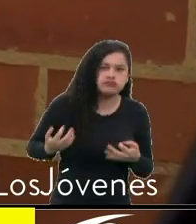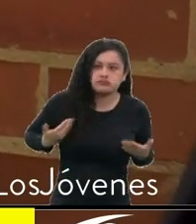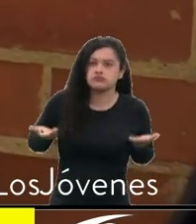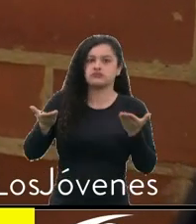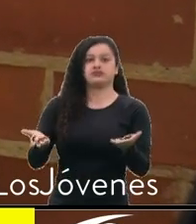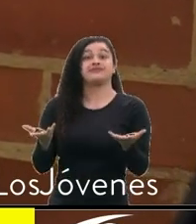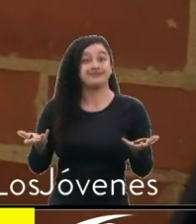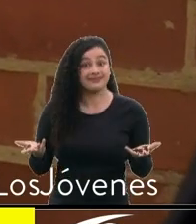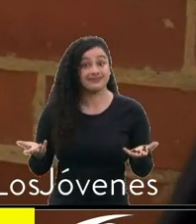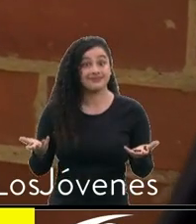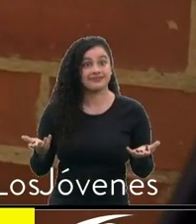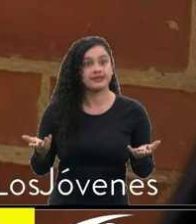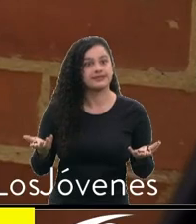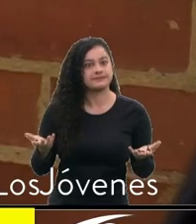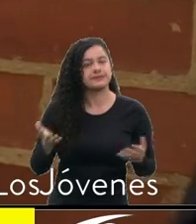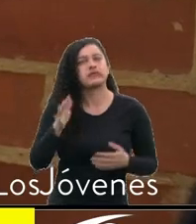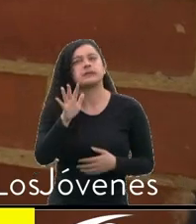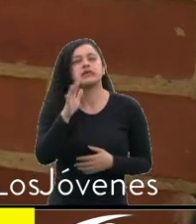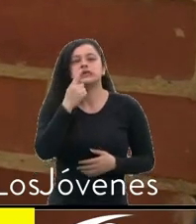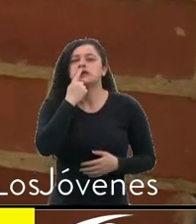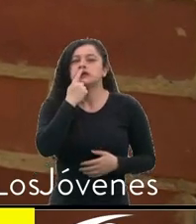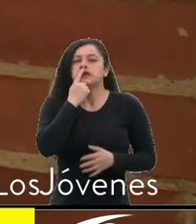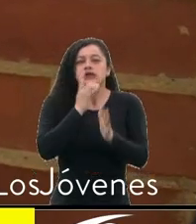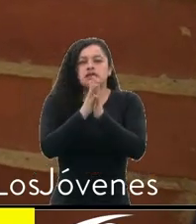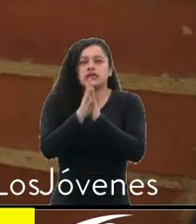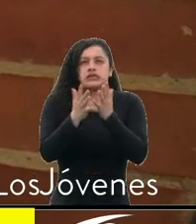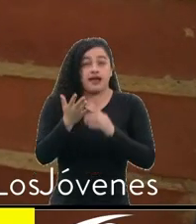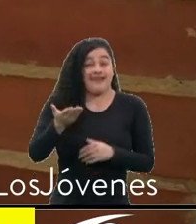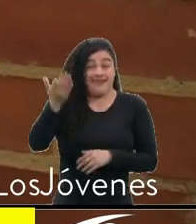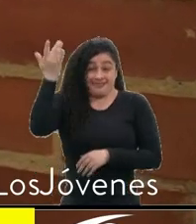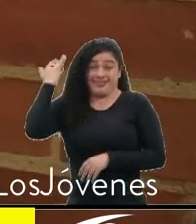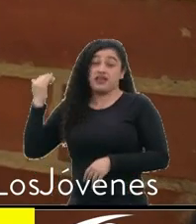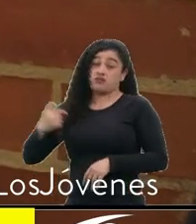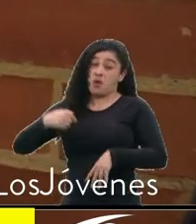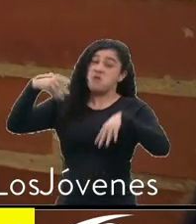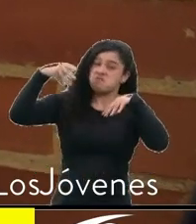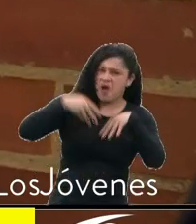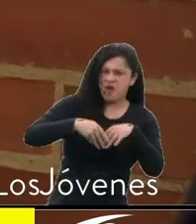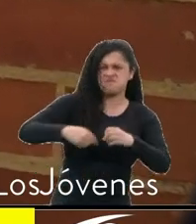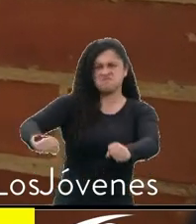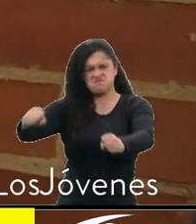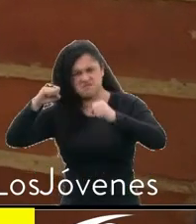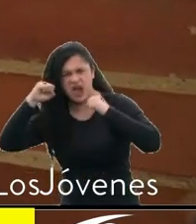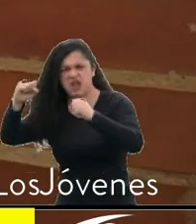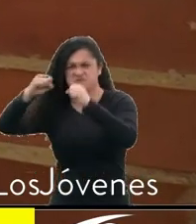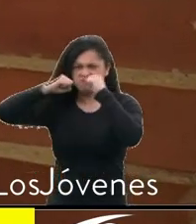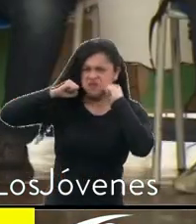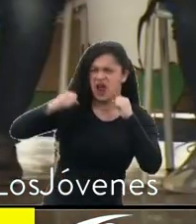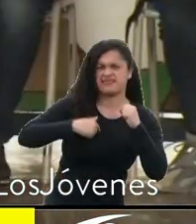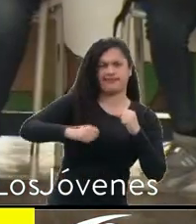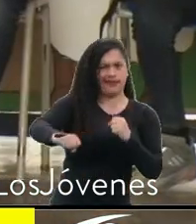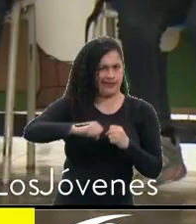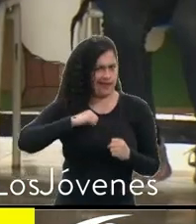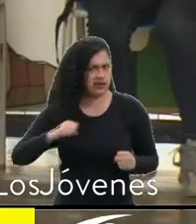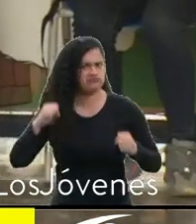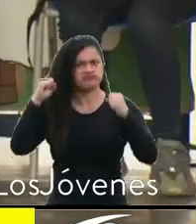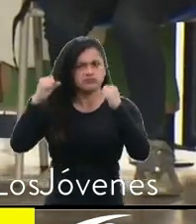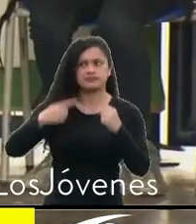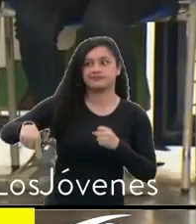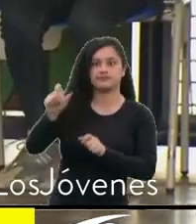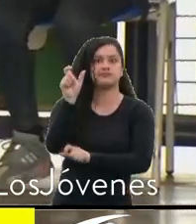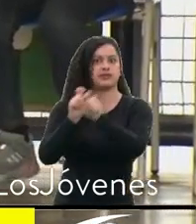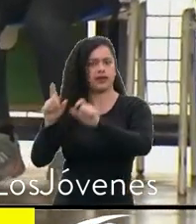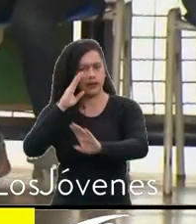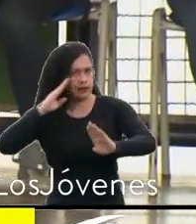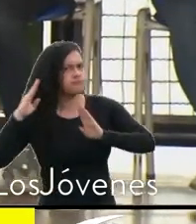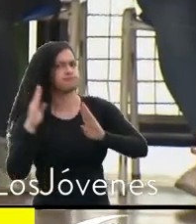todas las peleas que han hecho los jóvenes que han salido a protestar sobre sus derechos. Valentina, de 16